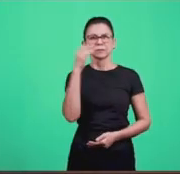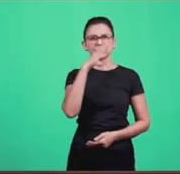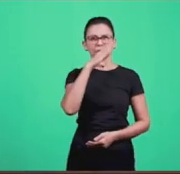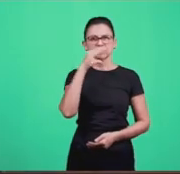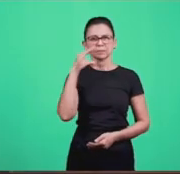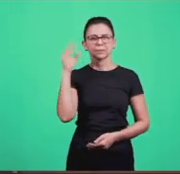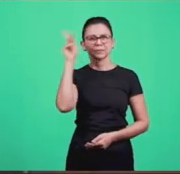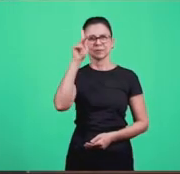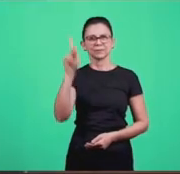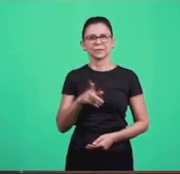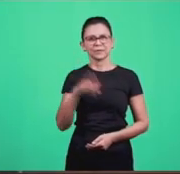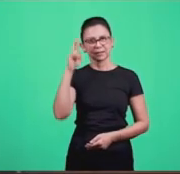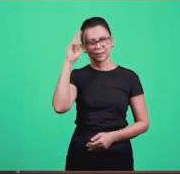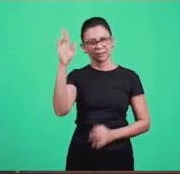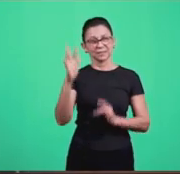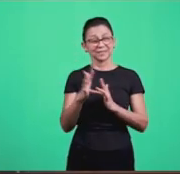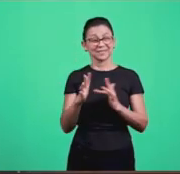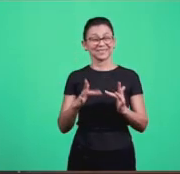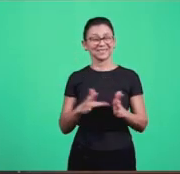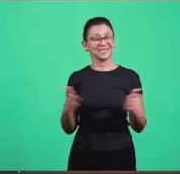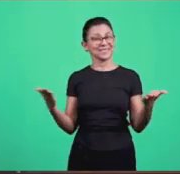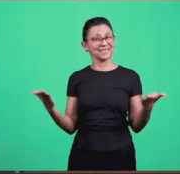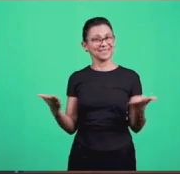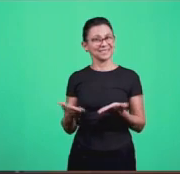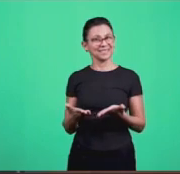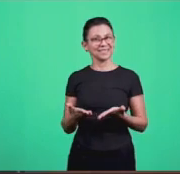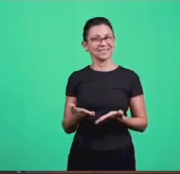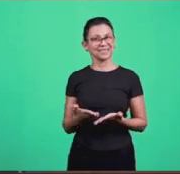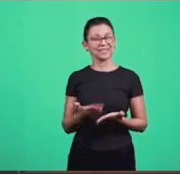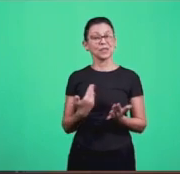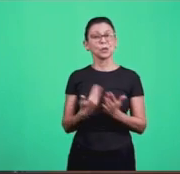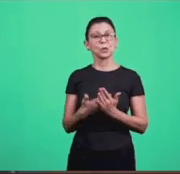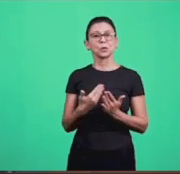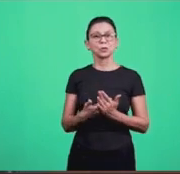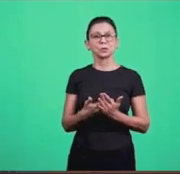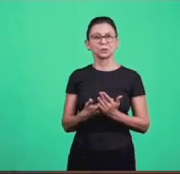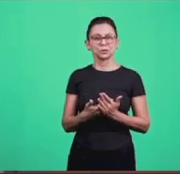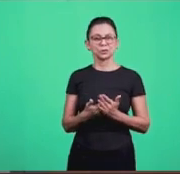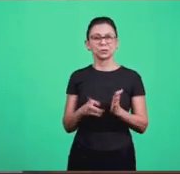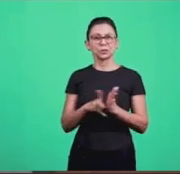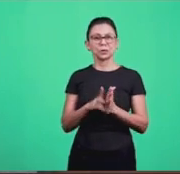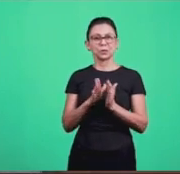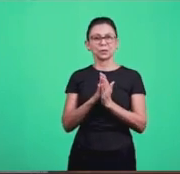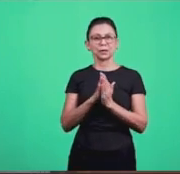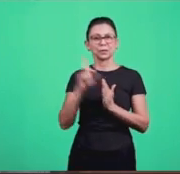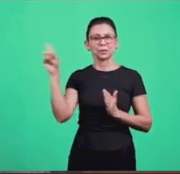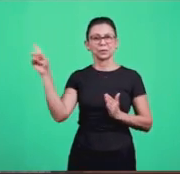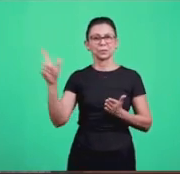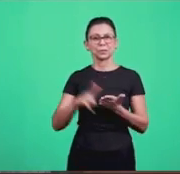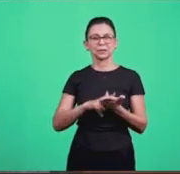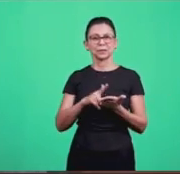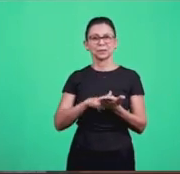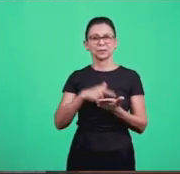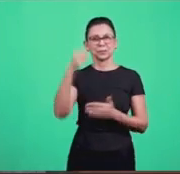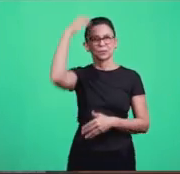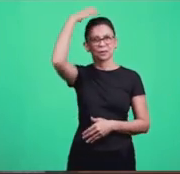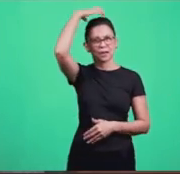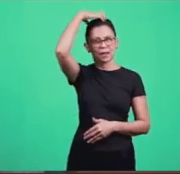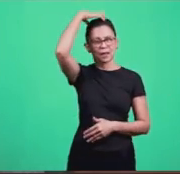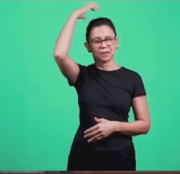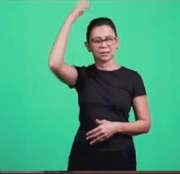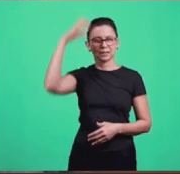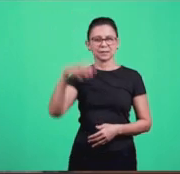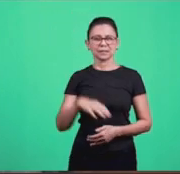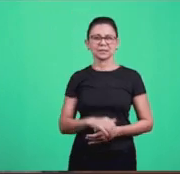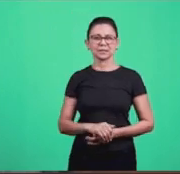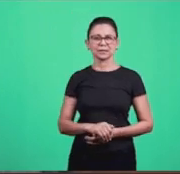Nosotros saludamos a los adolescentes con la paz del Señor Jesús. Nosotros vamos a tener un estudio de la palabra de Dios que está